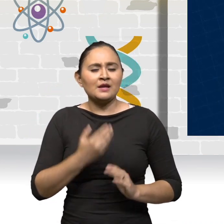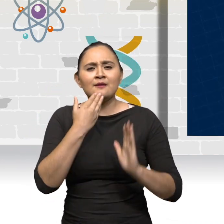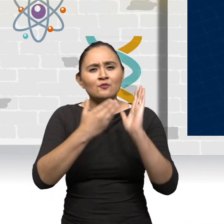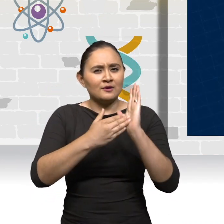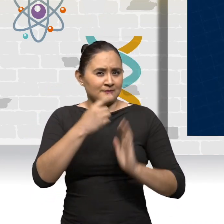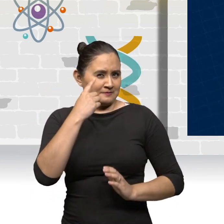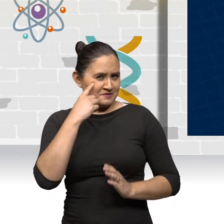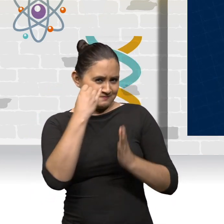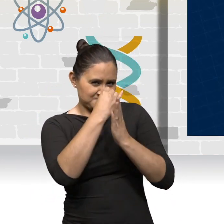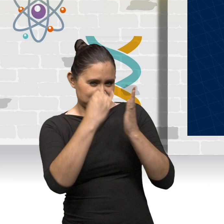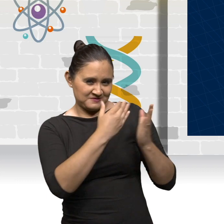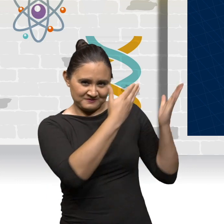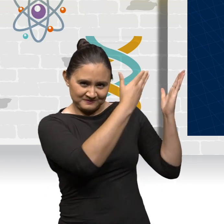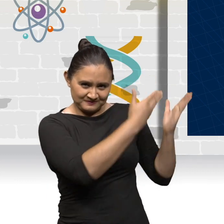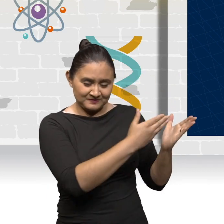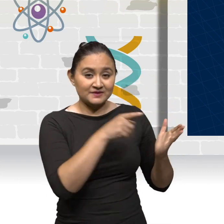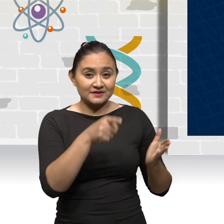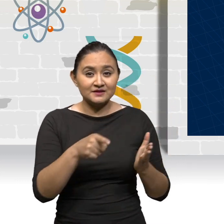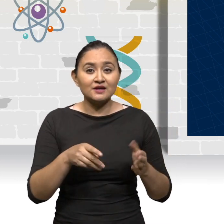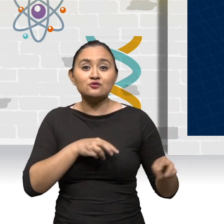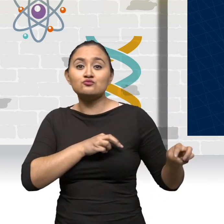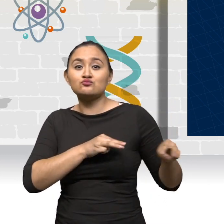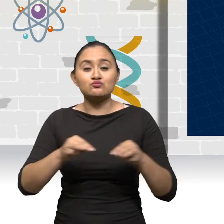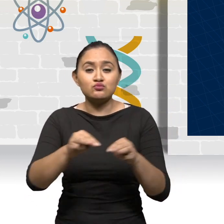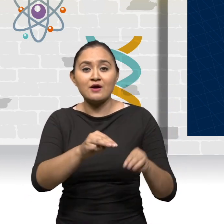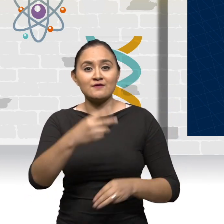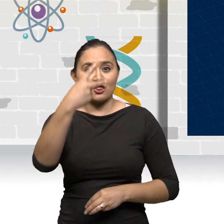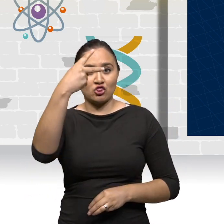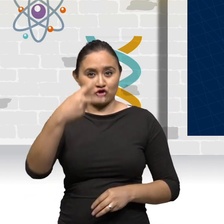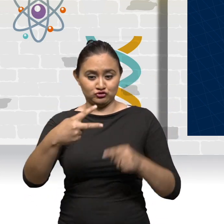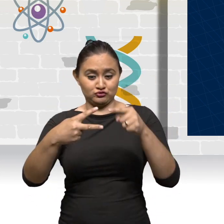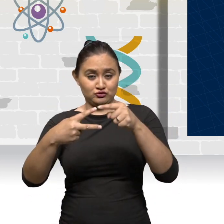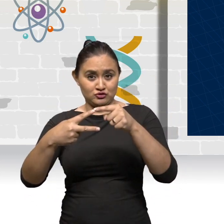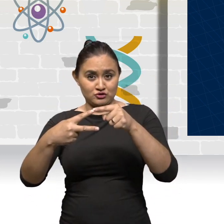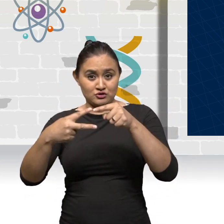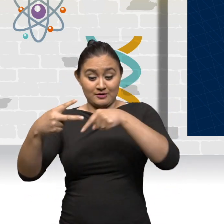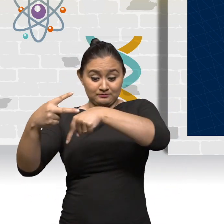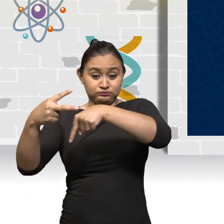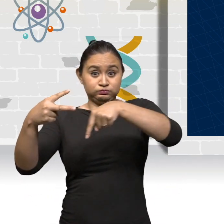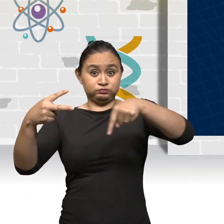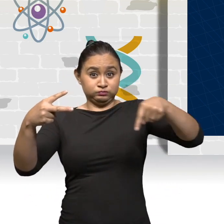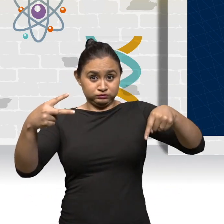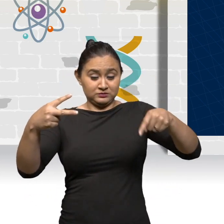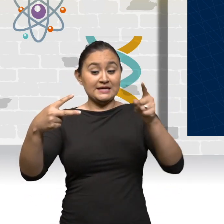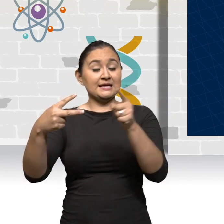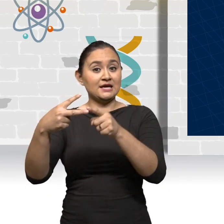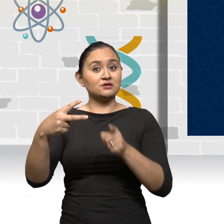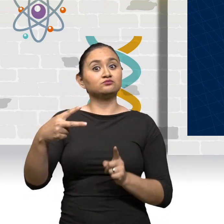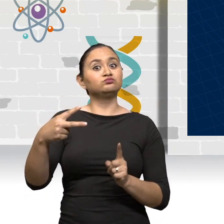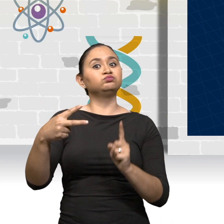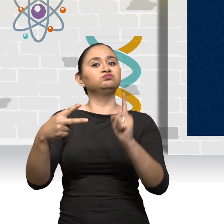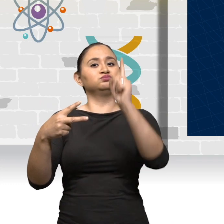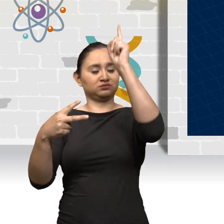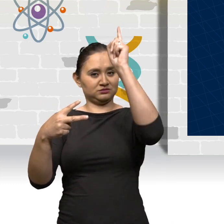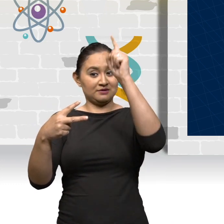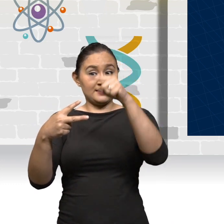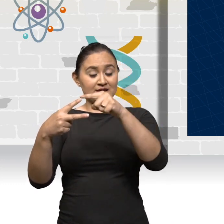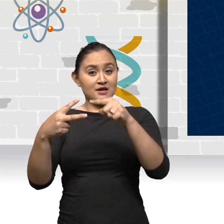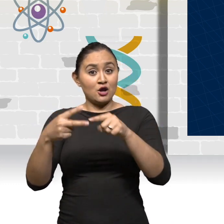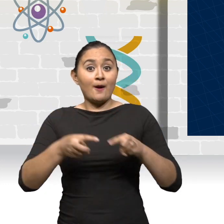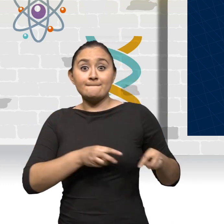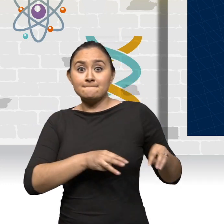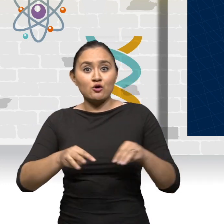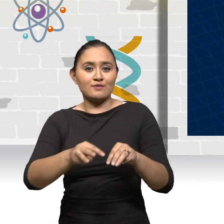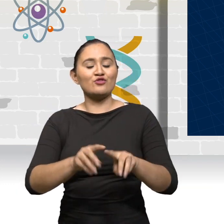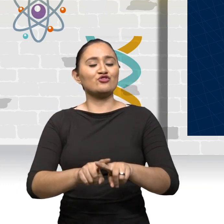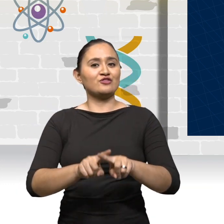un proyectil debemos entender que se mueve en dos dimensiones, un movimiento horizontal y un movimiento vertical. Estos dos movimientos